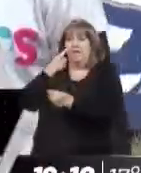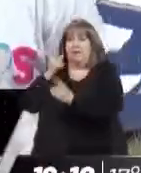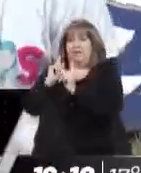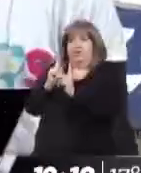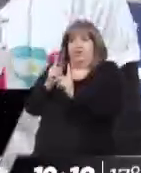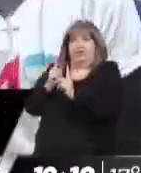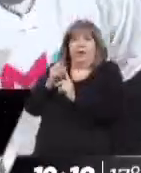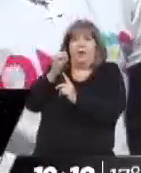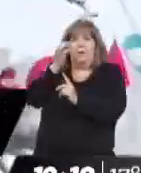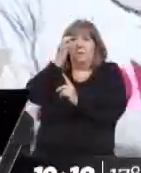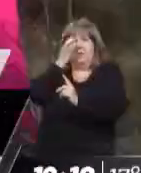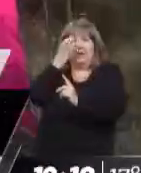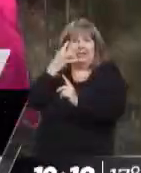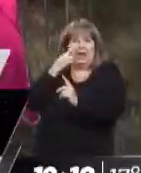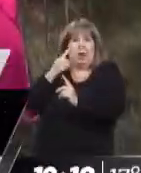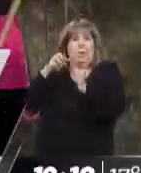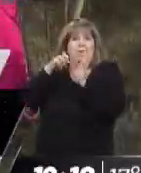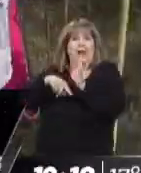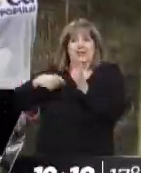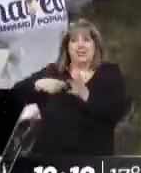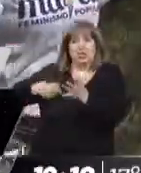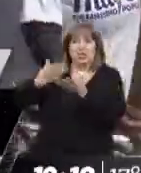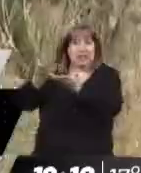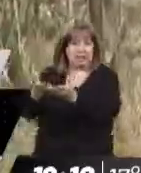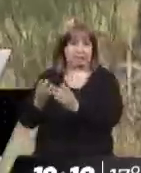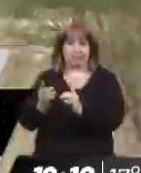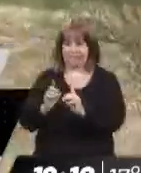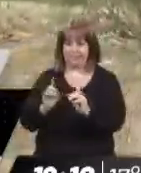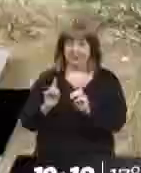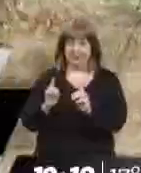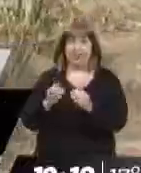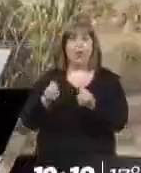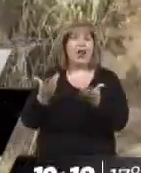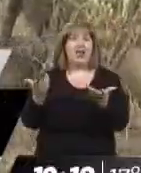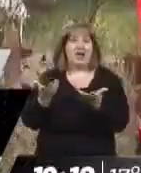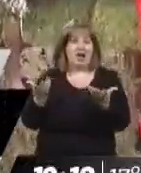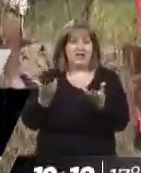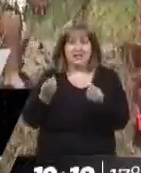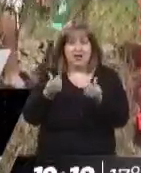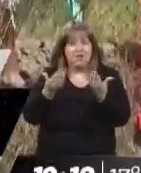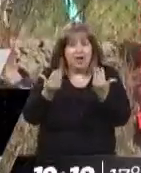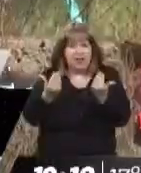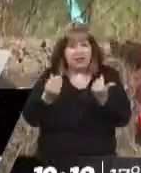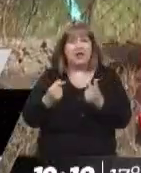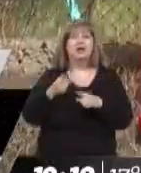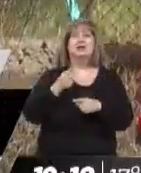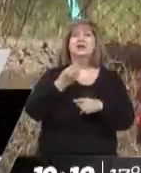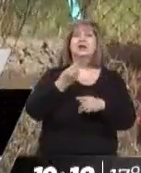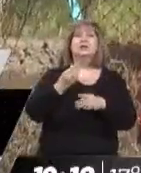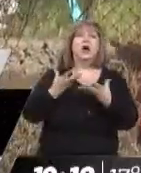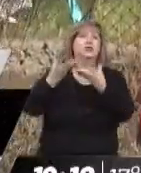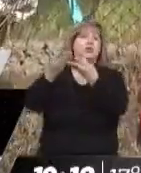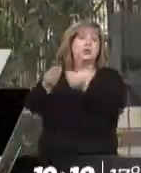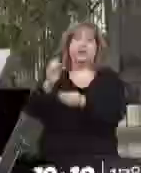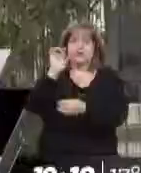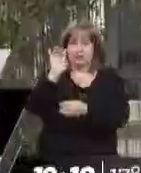con 20.000, 25.000 pesos. El que entiende eso tiene una visión cejada de la realidad. Nosotros